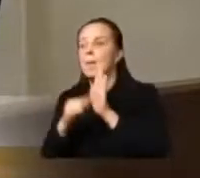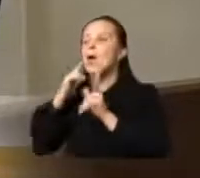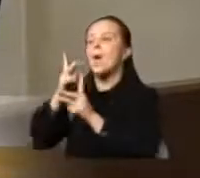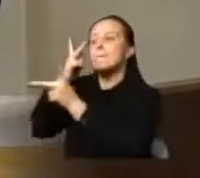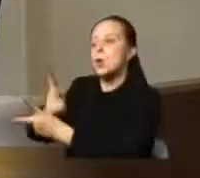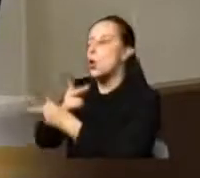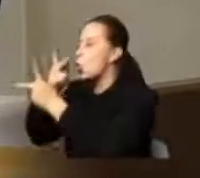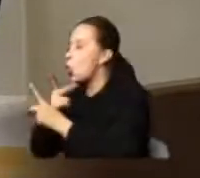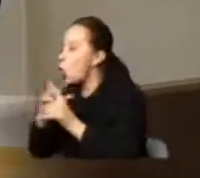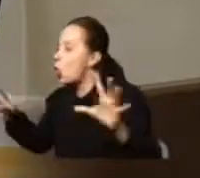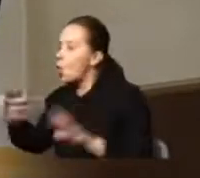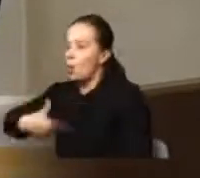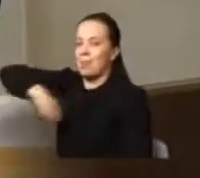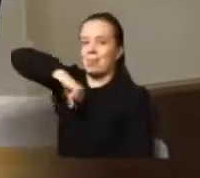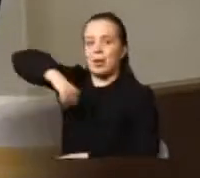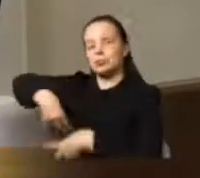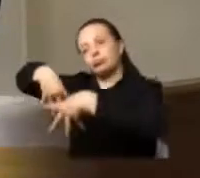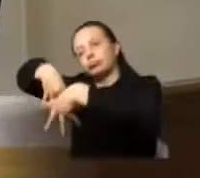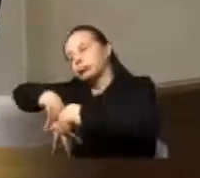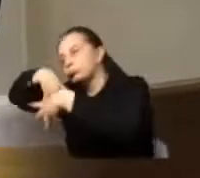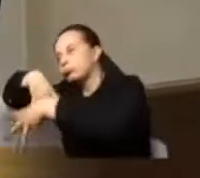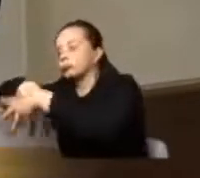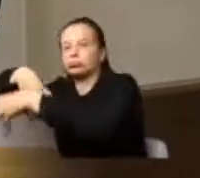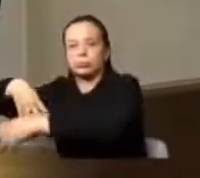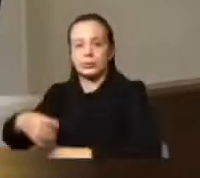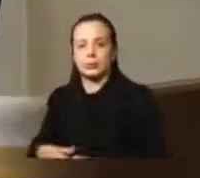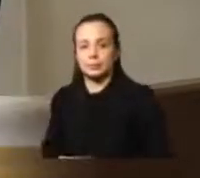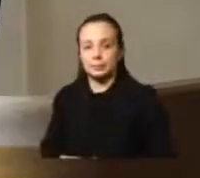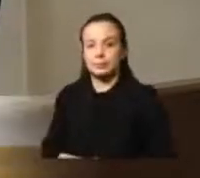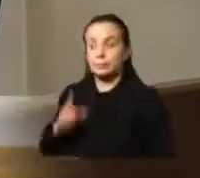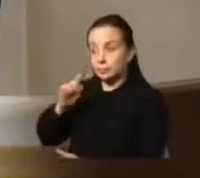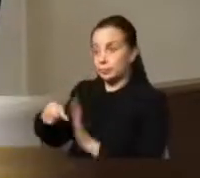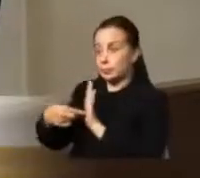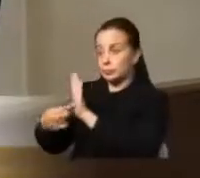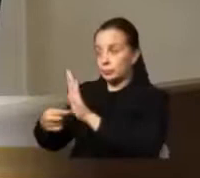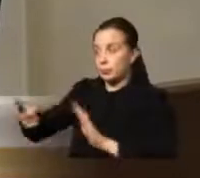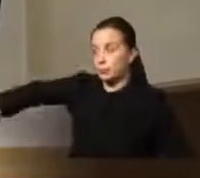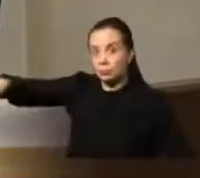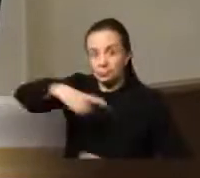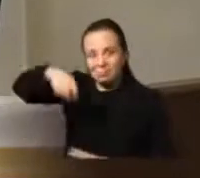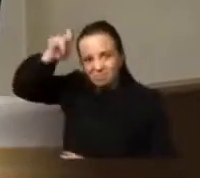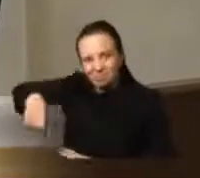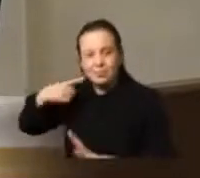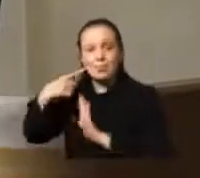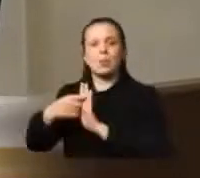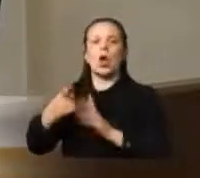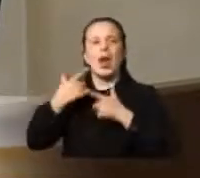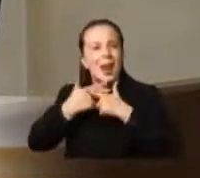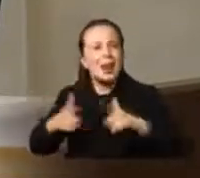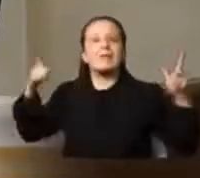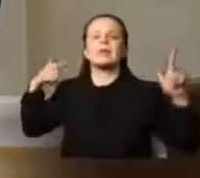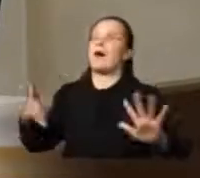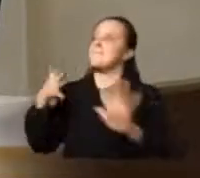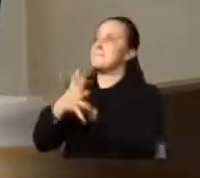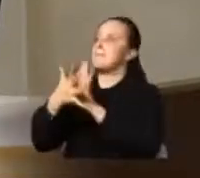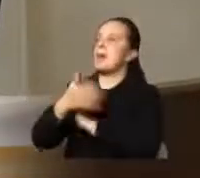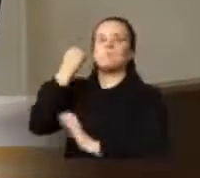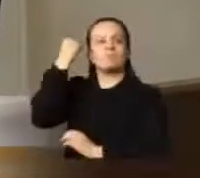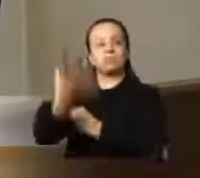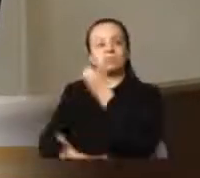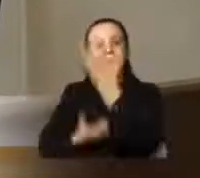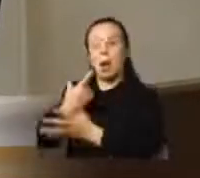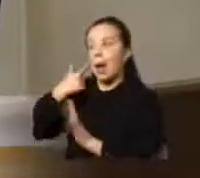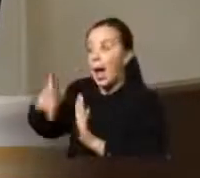protección del derecho a la protesta. Garantías necesarias para el ejercicio de la libertad de información durante